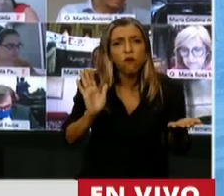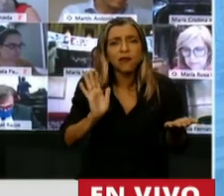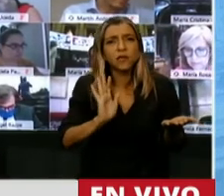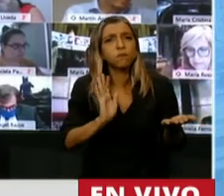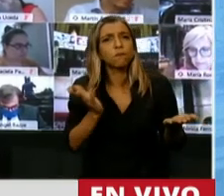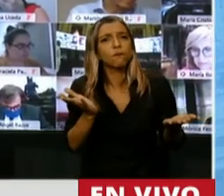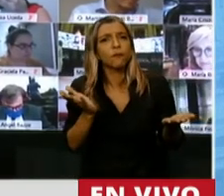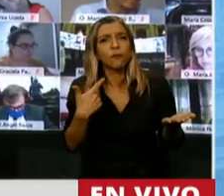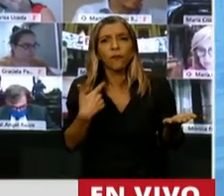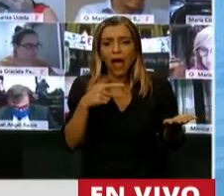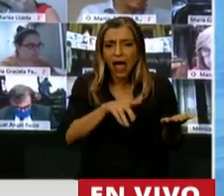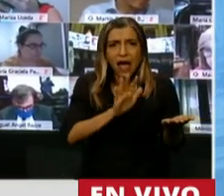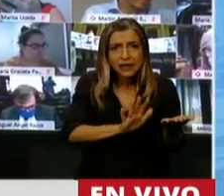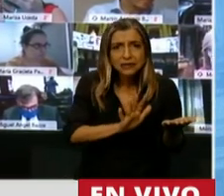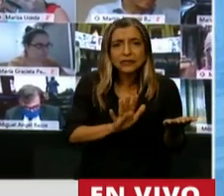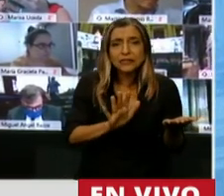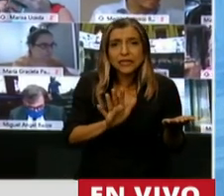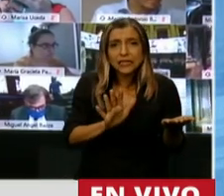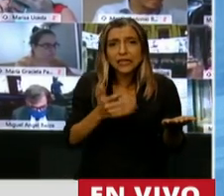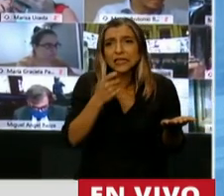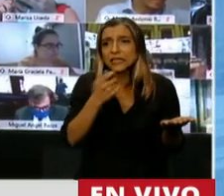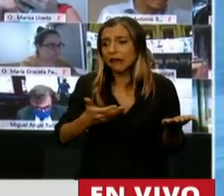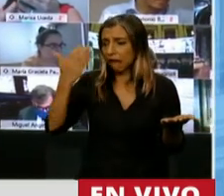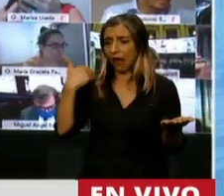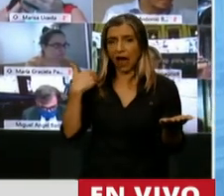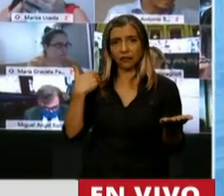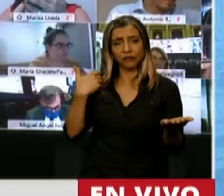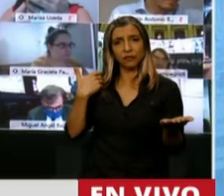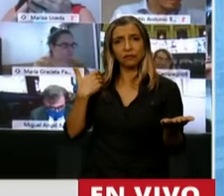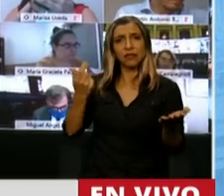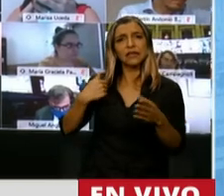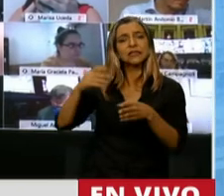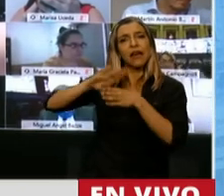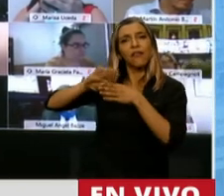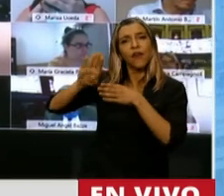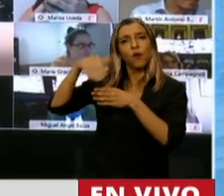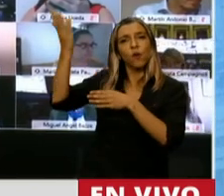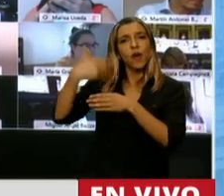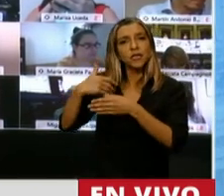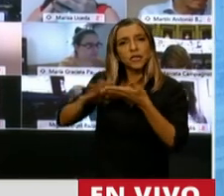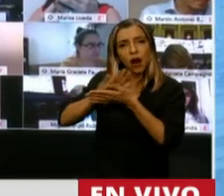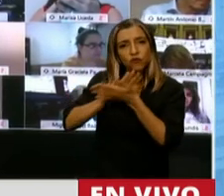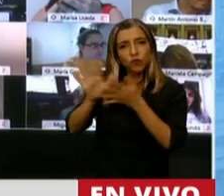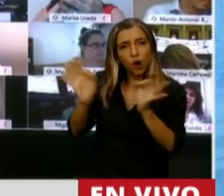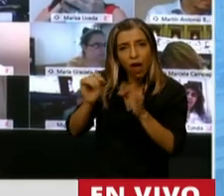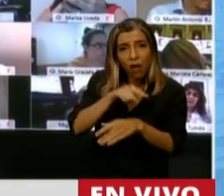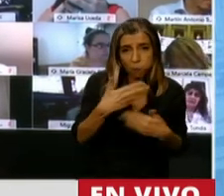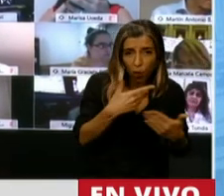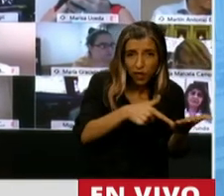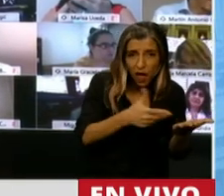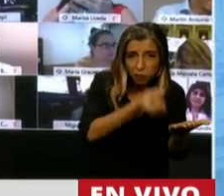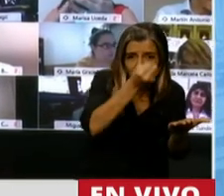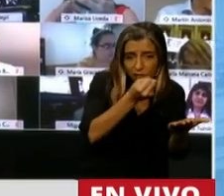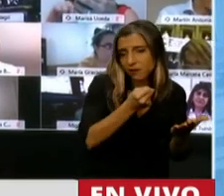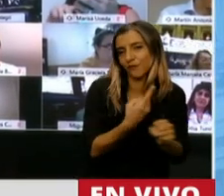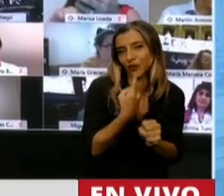la exitosa gestión de reestructuración de la deuda externa llevada adelante por el gobierno nacional y todos